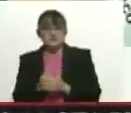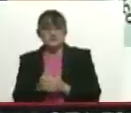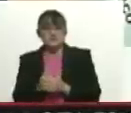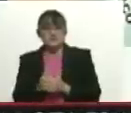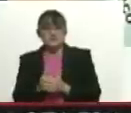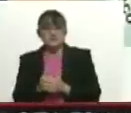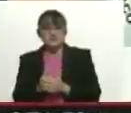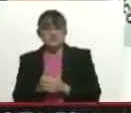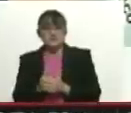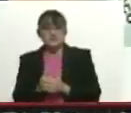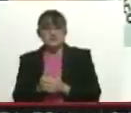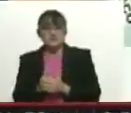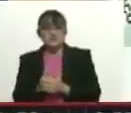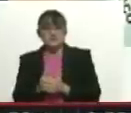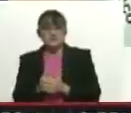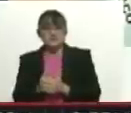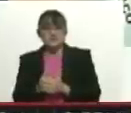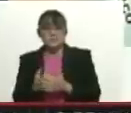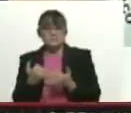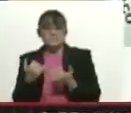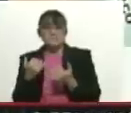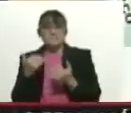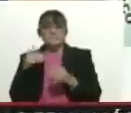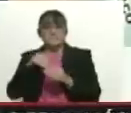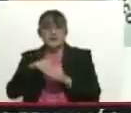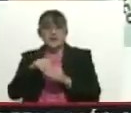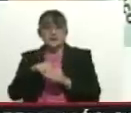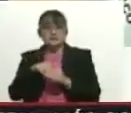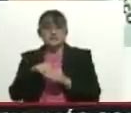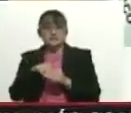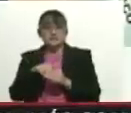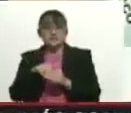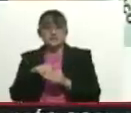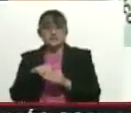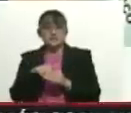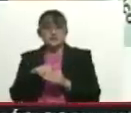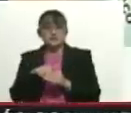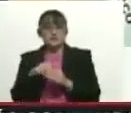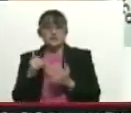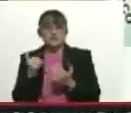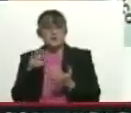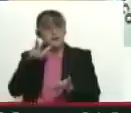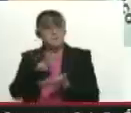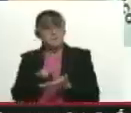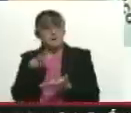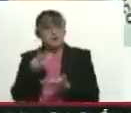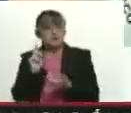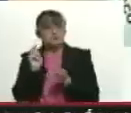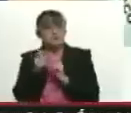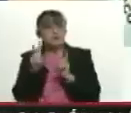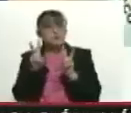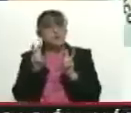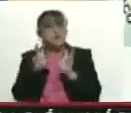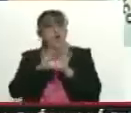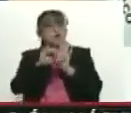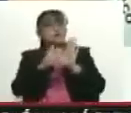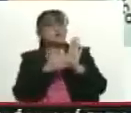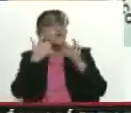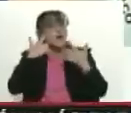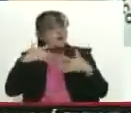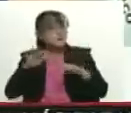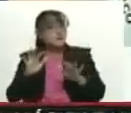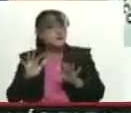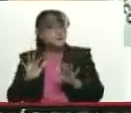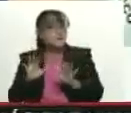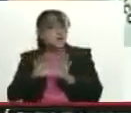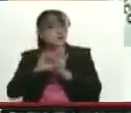2 años antes, en el año 2000, unas mega elecciones a la luz de haberse aprobado en referéndum una nueva Constitución,